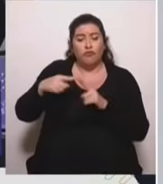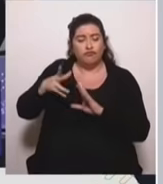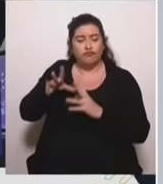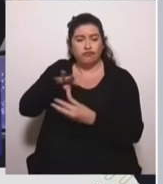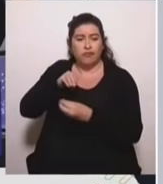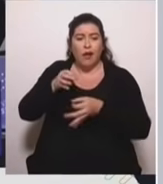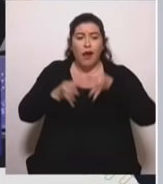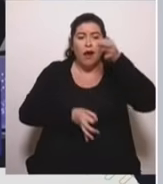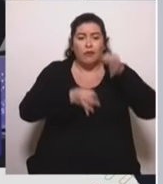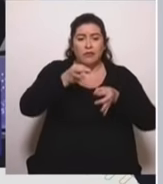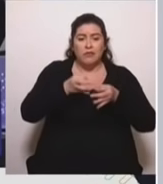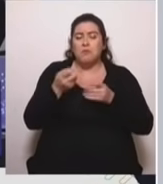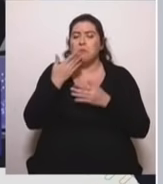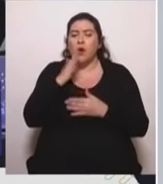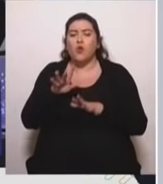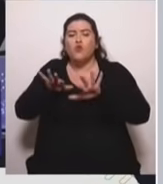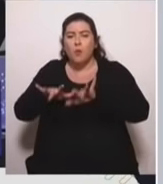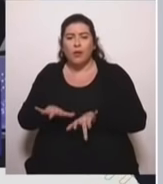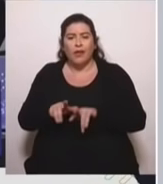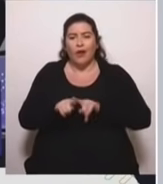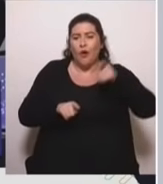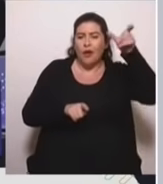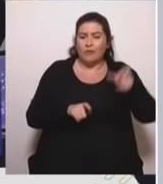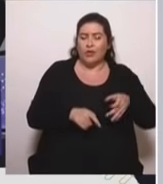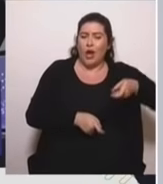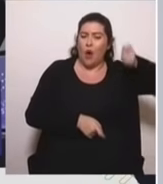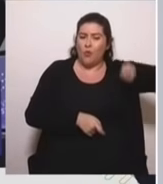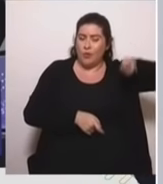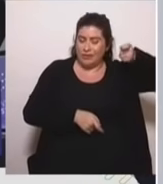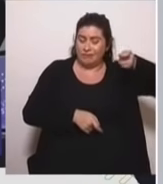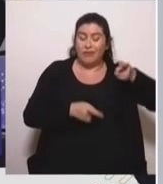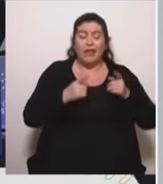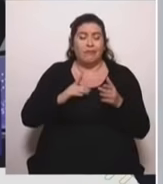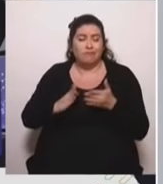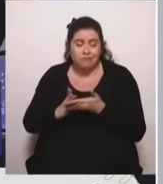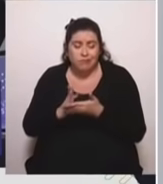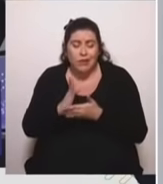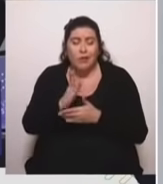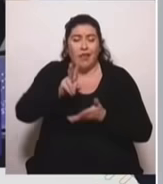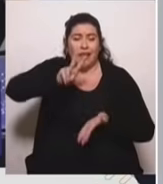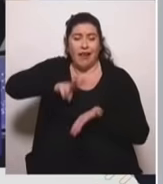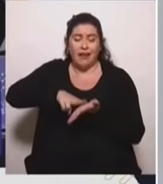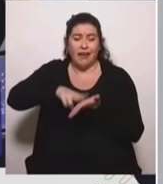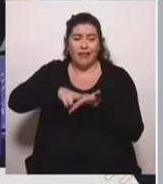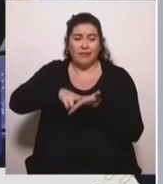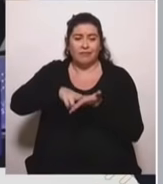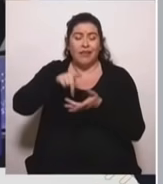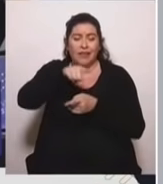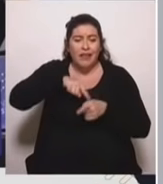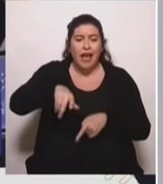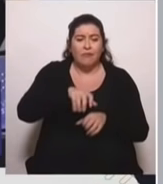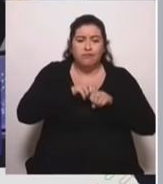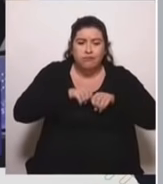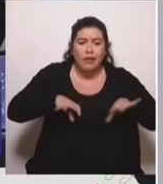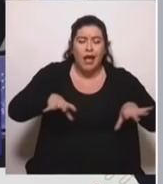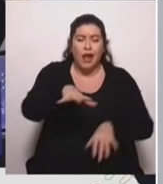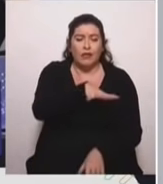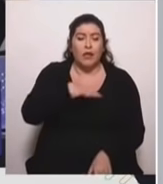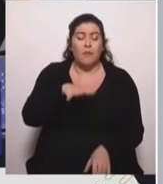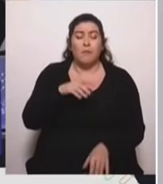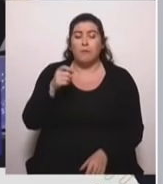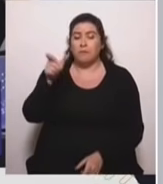atribuciones del resto de los órganos del Estado y que a su vez estos respetaran íntegramente el ámbito competencial propio